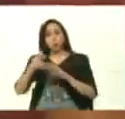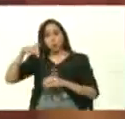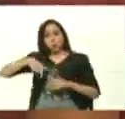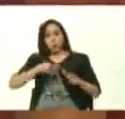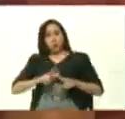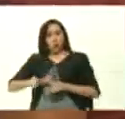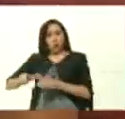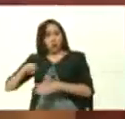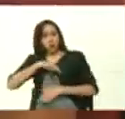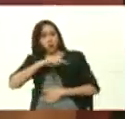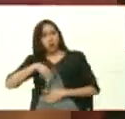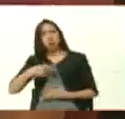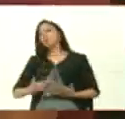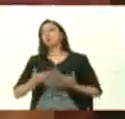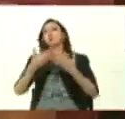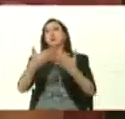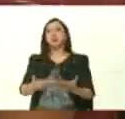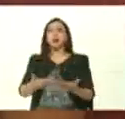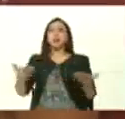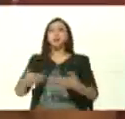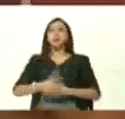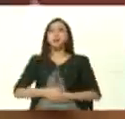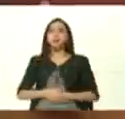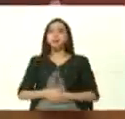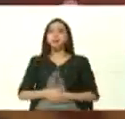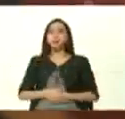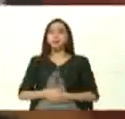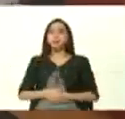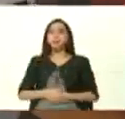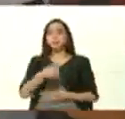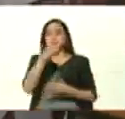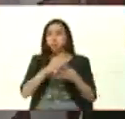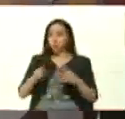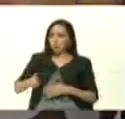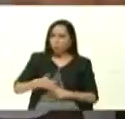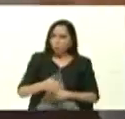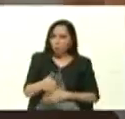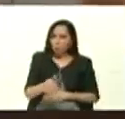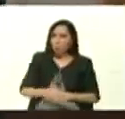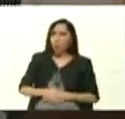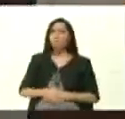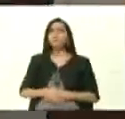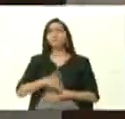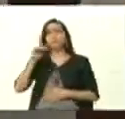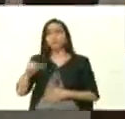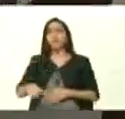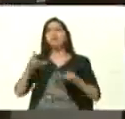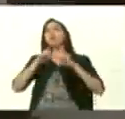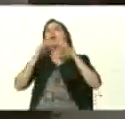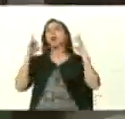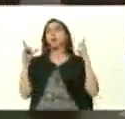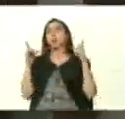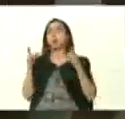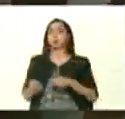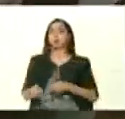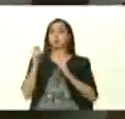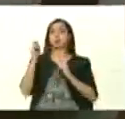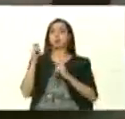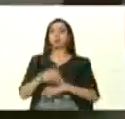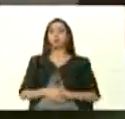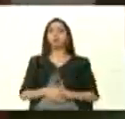Aquí estamos ofreciendo, presidenta, los productos pesqueros, pero además de la zona de La Guaira. Aquí tenemos la